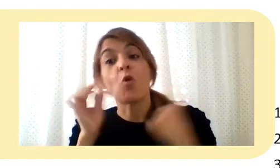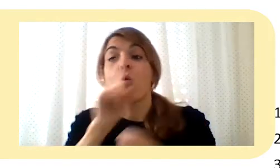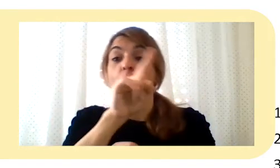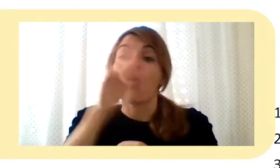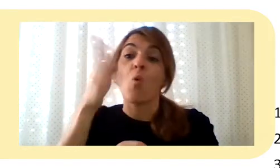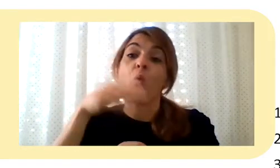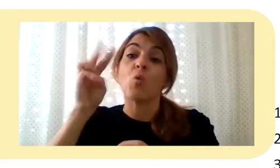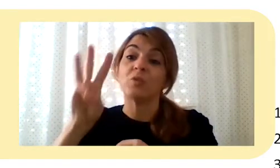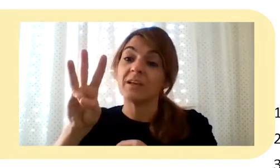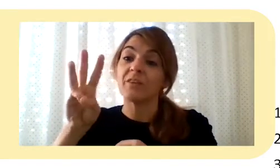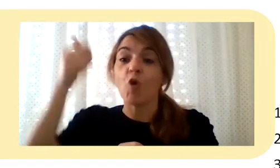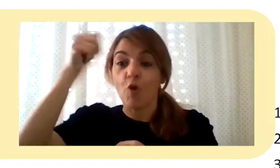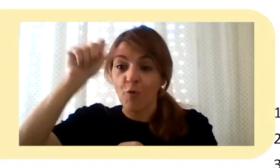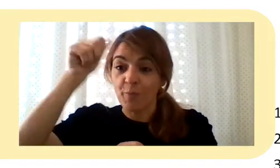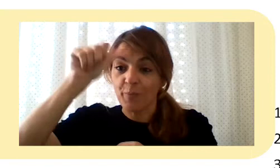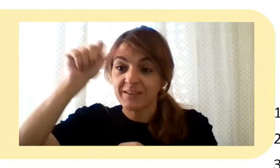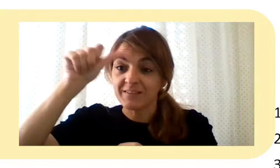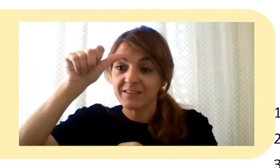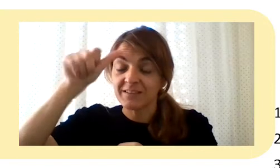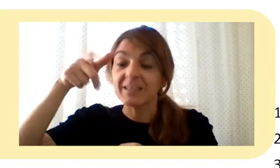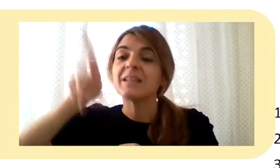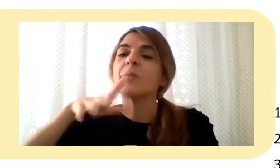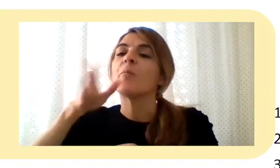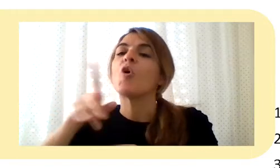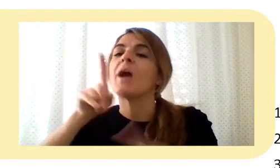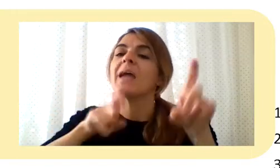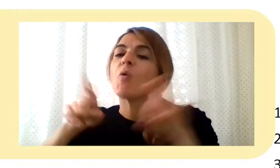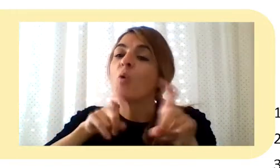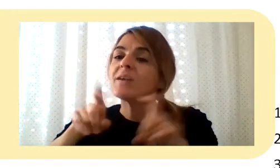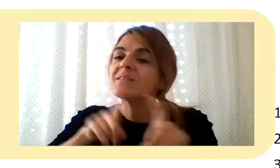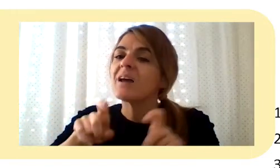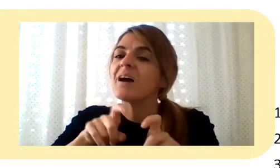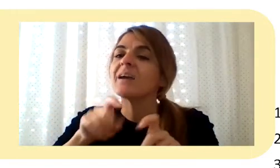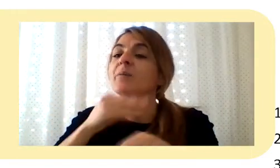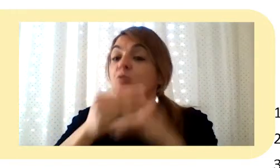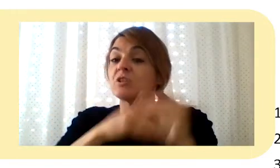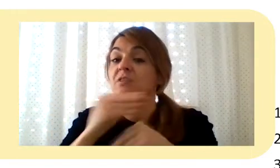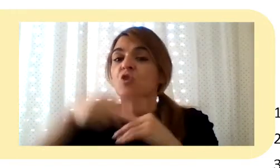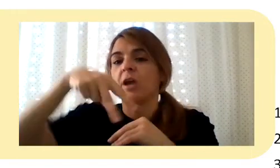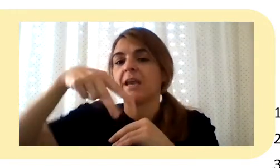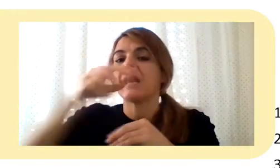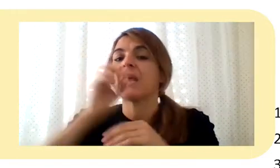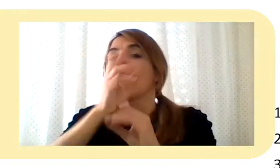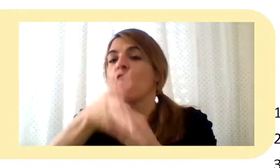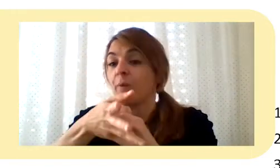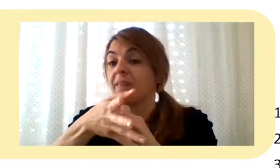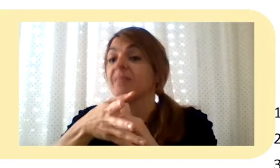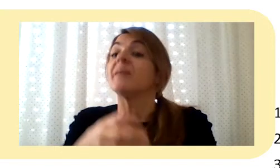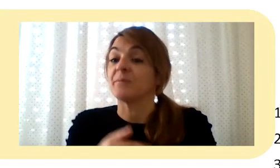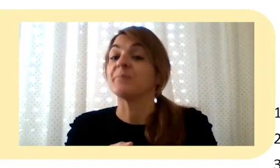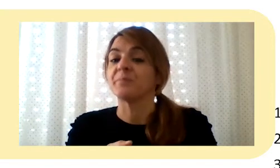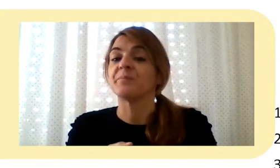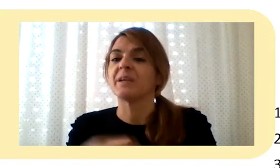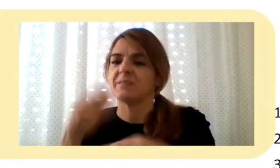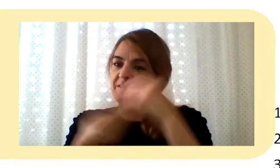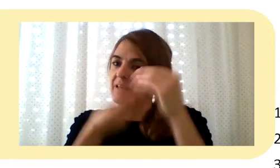un tercio de hombres. Y también sabemos por la encuesta que tenemos en España, la N-COVID, que realmente es muy buena, la encuesta